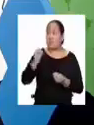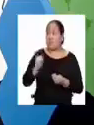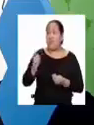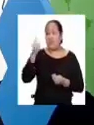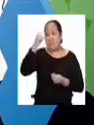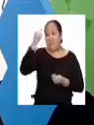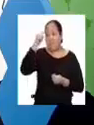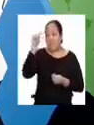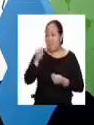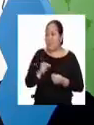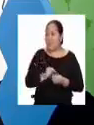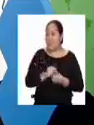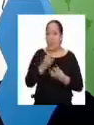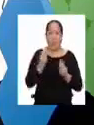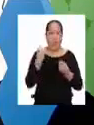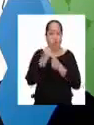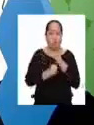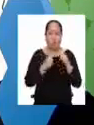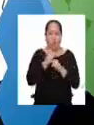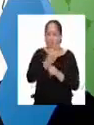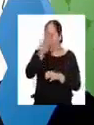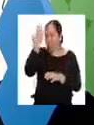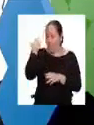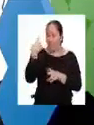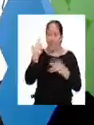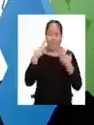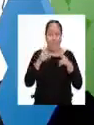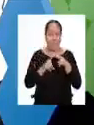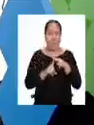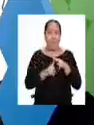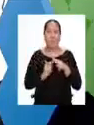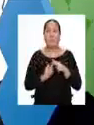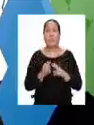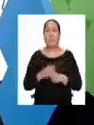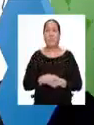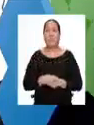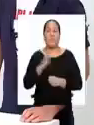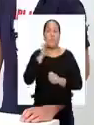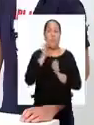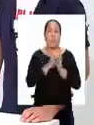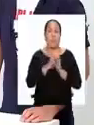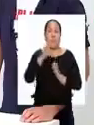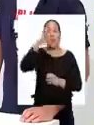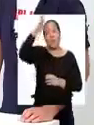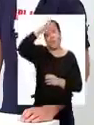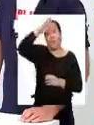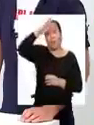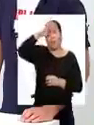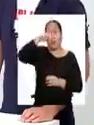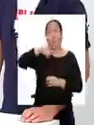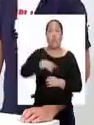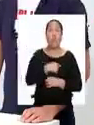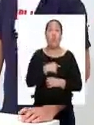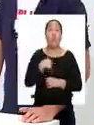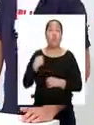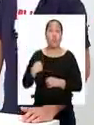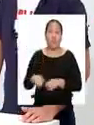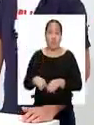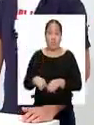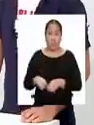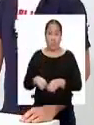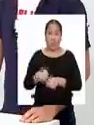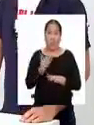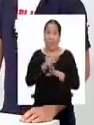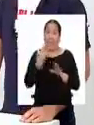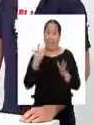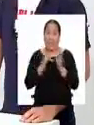años atrás. ¿No es cierto, Delta? Exacto. Ejemplo, Xuanzhu, filósofo chino del siglo IV a.C.